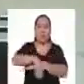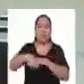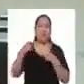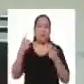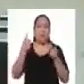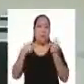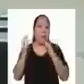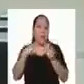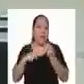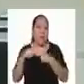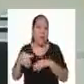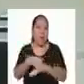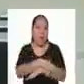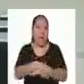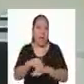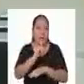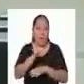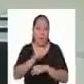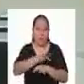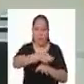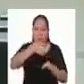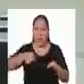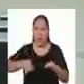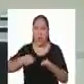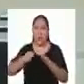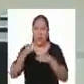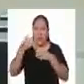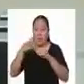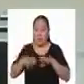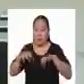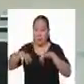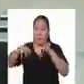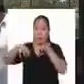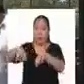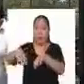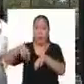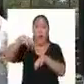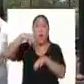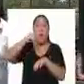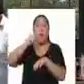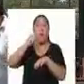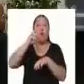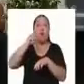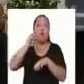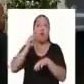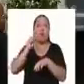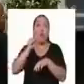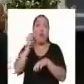cierto. Sin embargo, la informalidad seguía reinando.